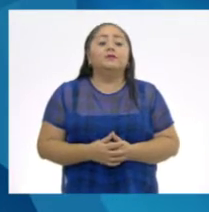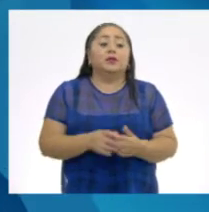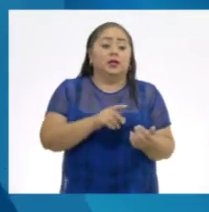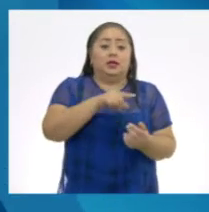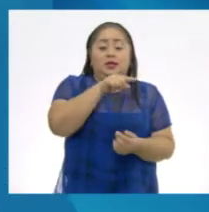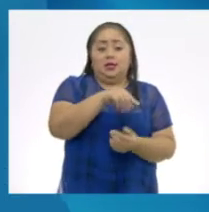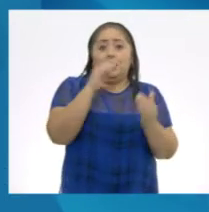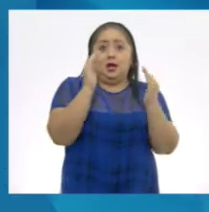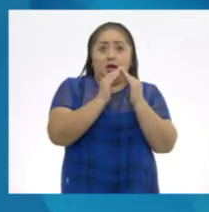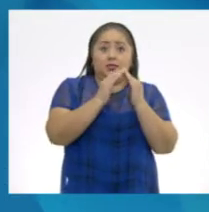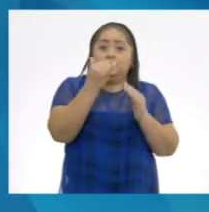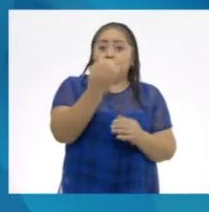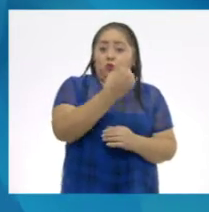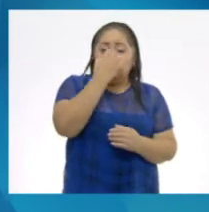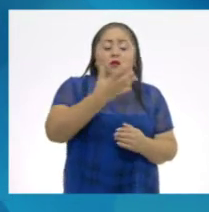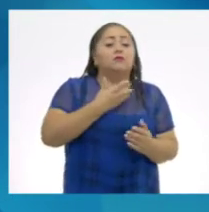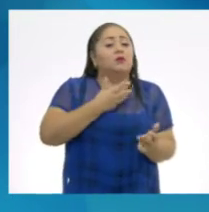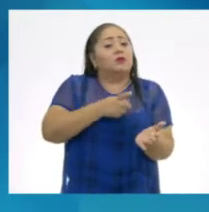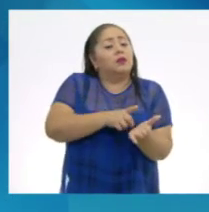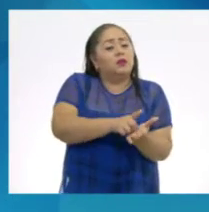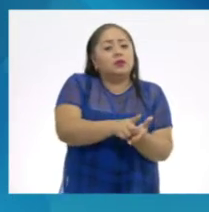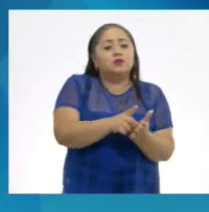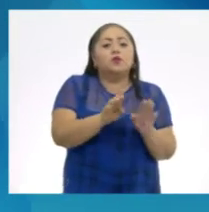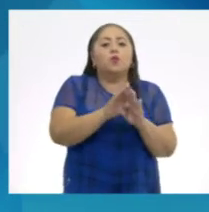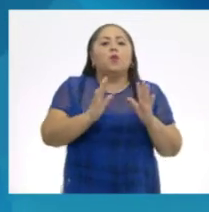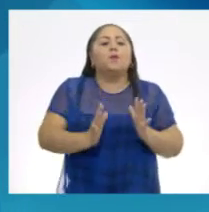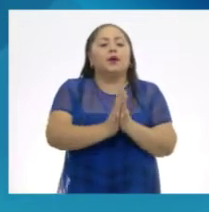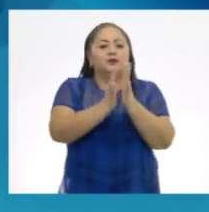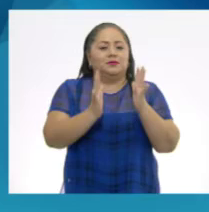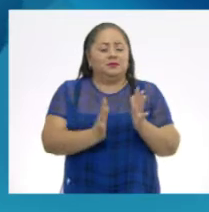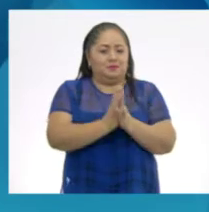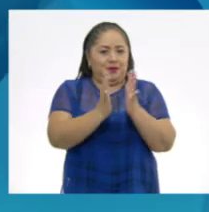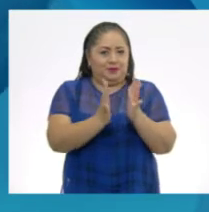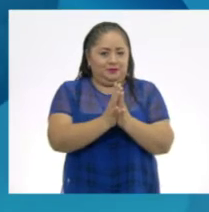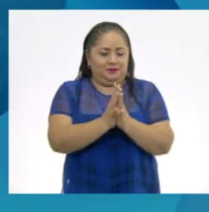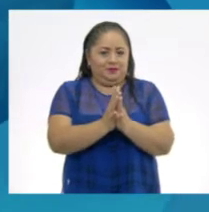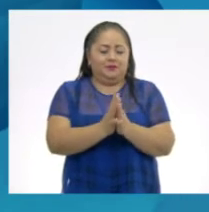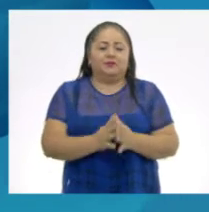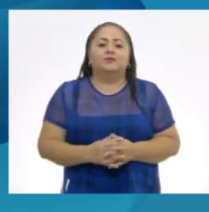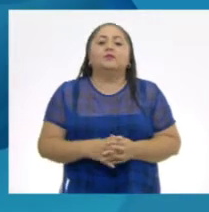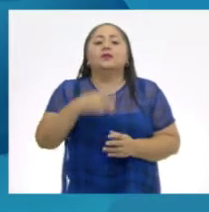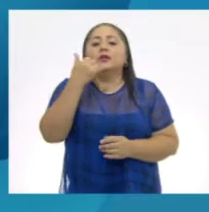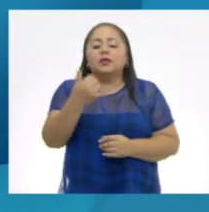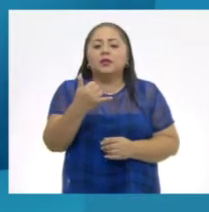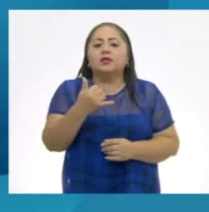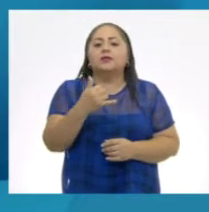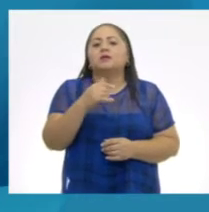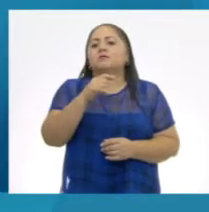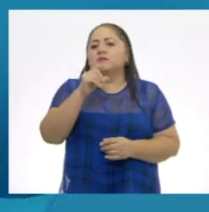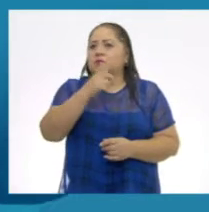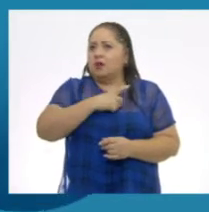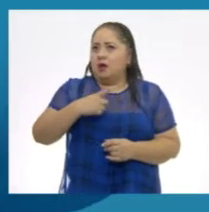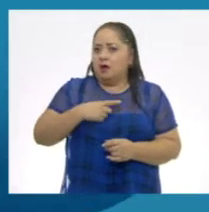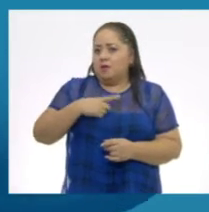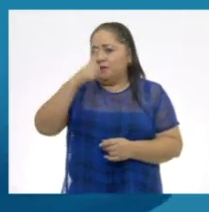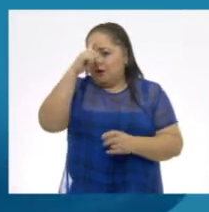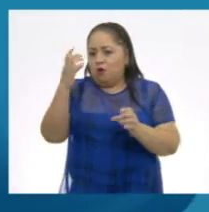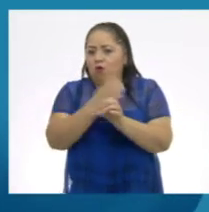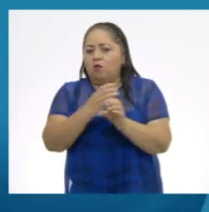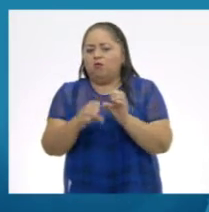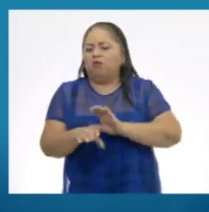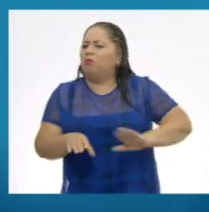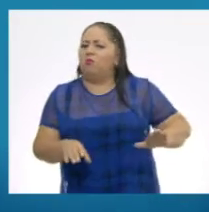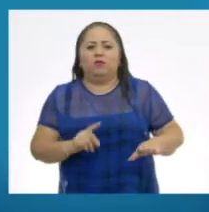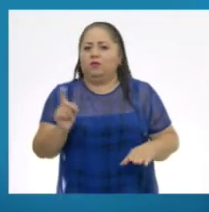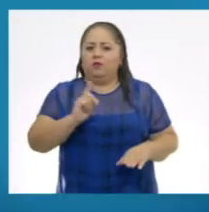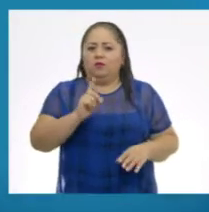en la casa y en la escuela, pues también ejercemos nuestro derecho a participar y ser tomados en cuenta en las cosas